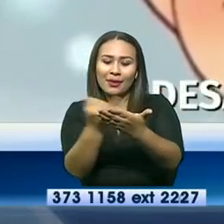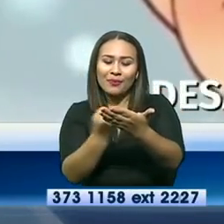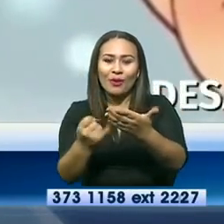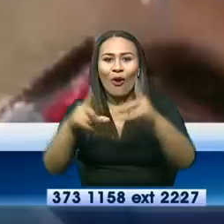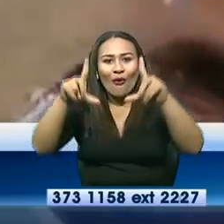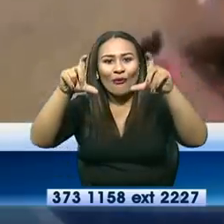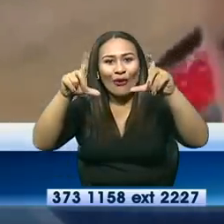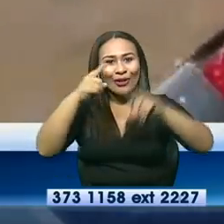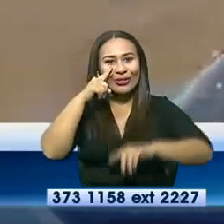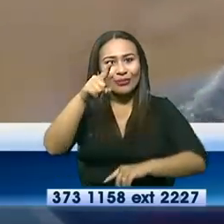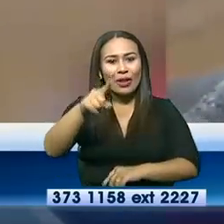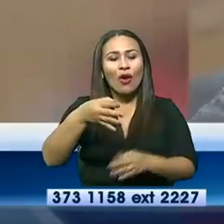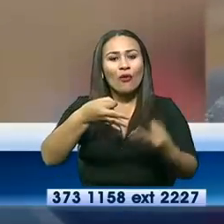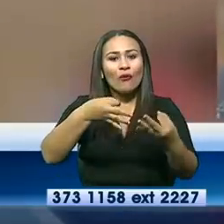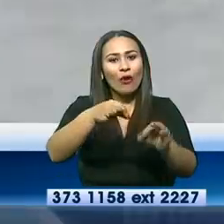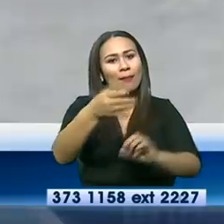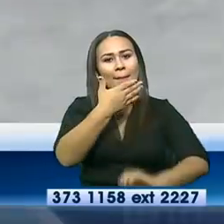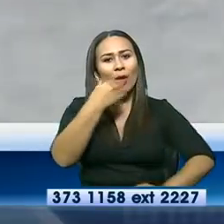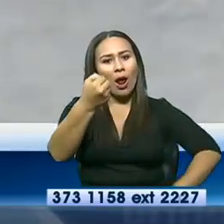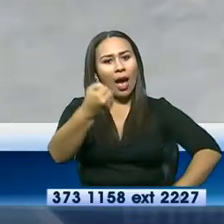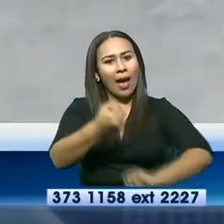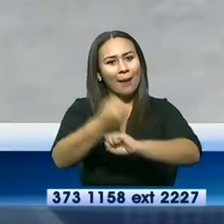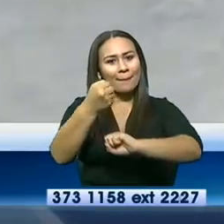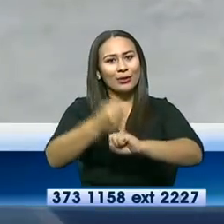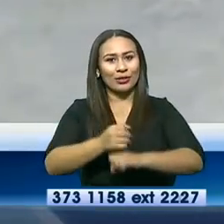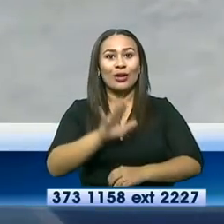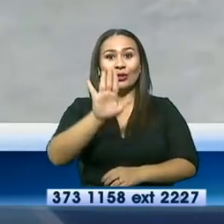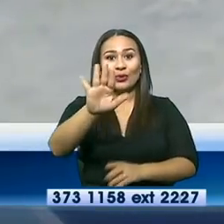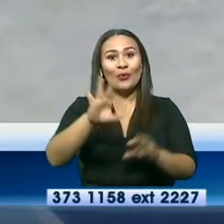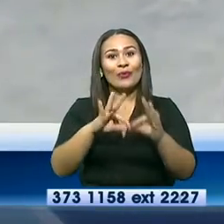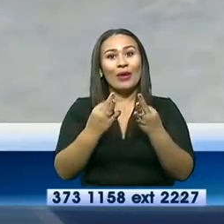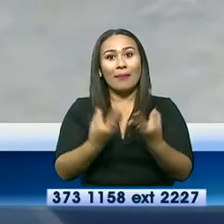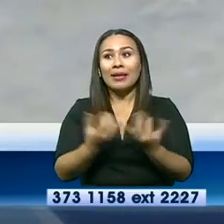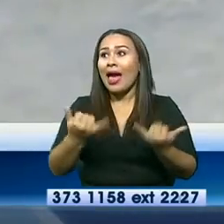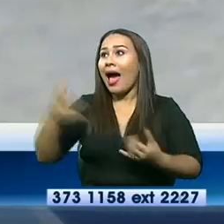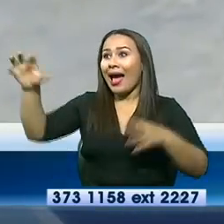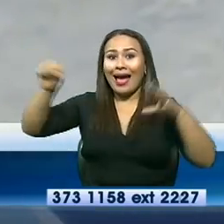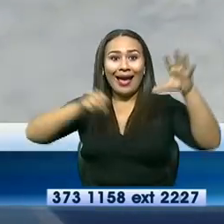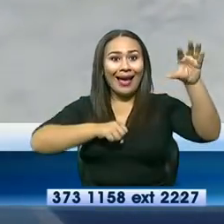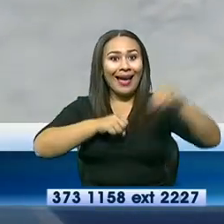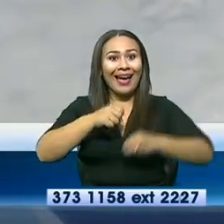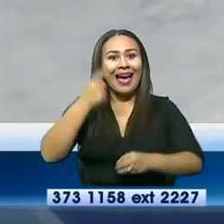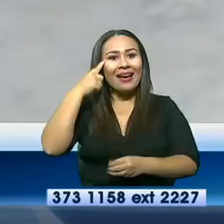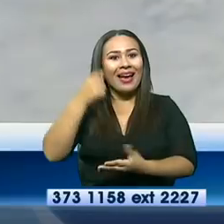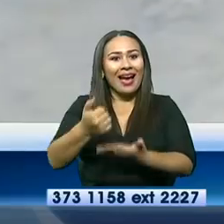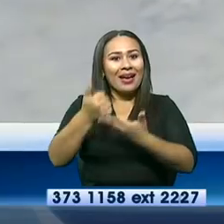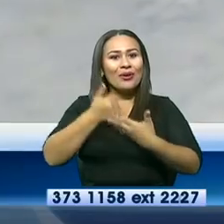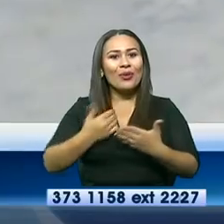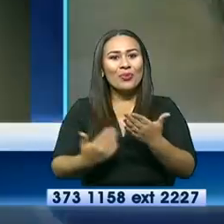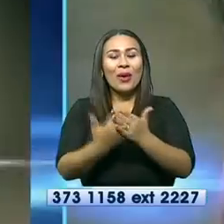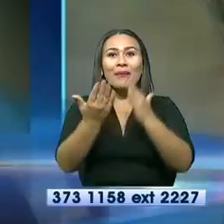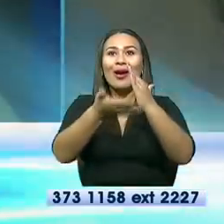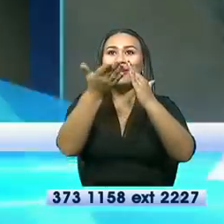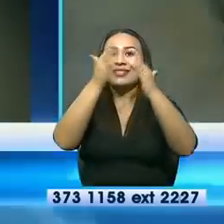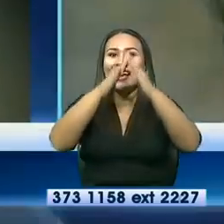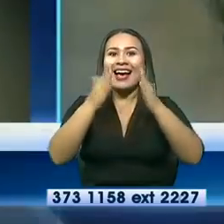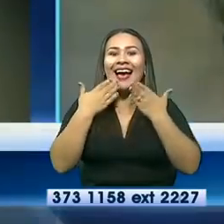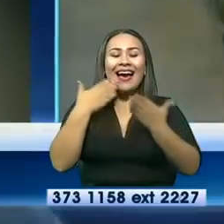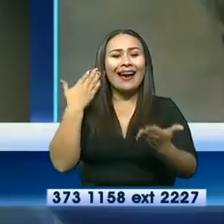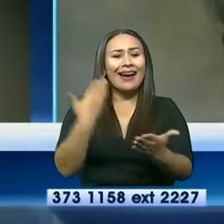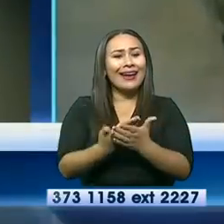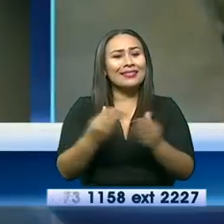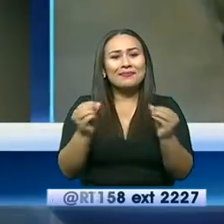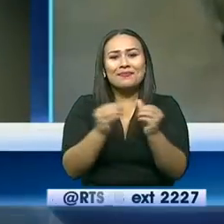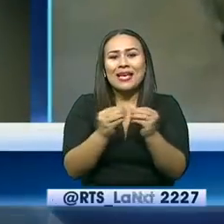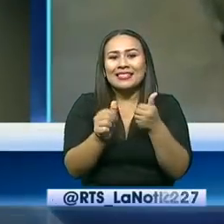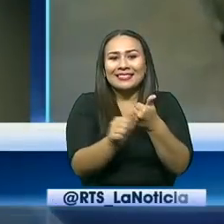foto como forma de apoyo. Dijo que su familia está recibiendo ayuda para construir una nueva casa y estar más